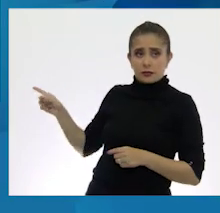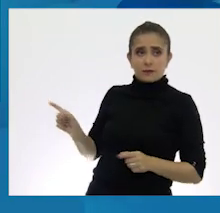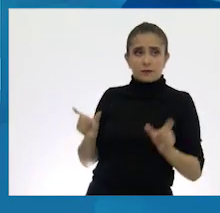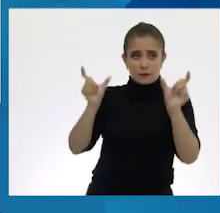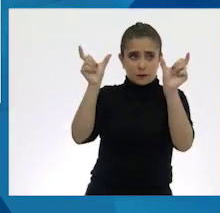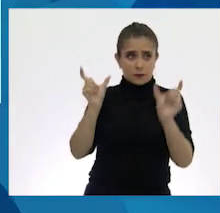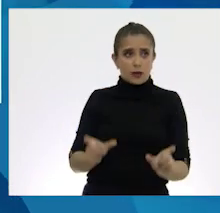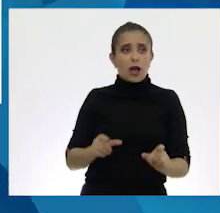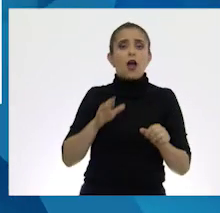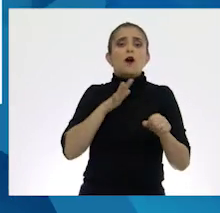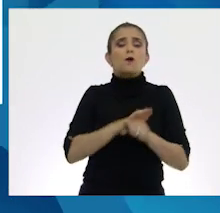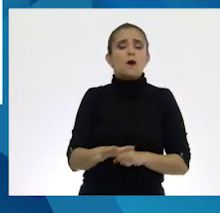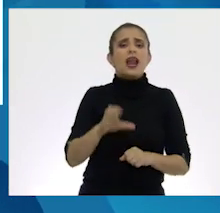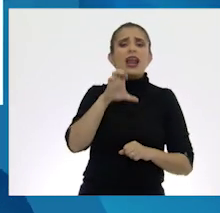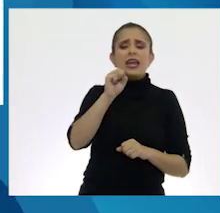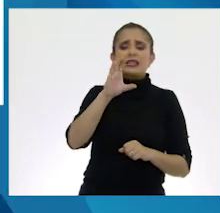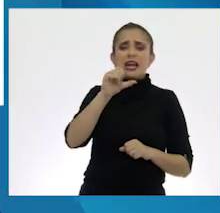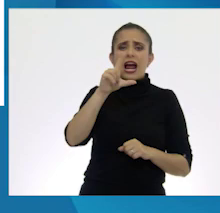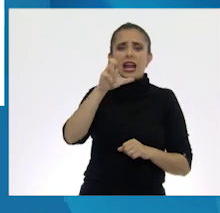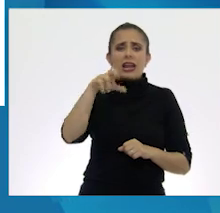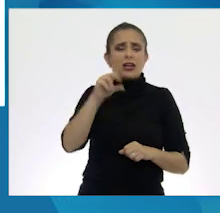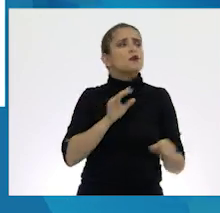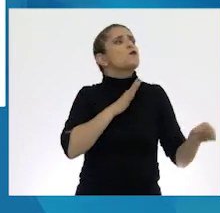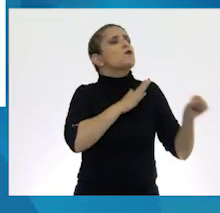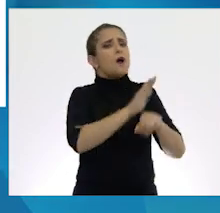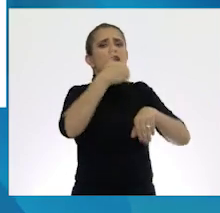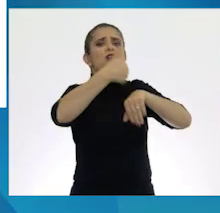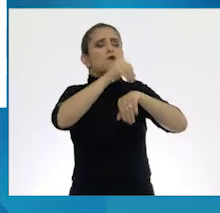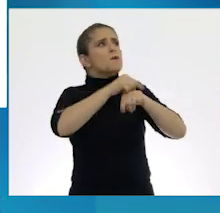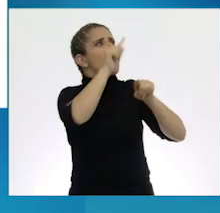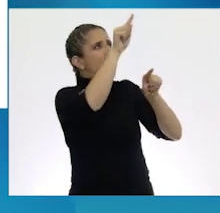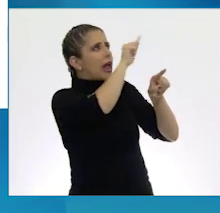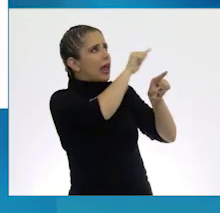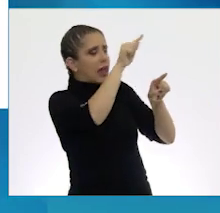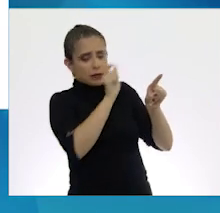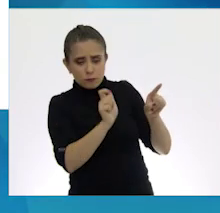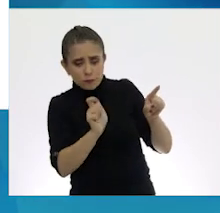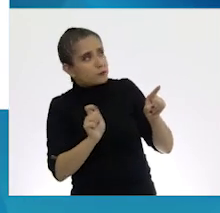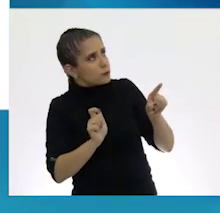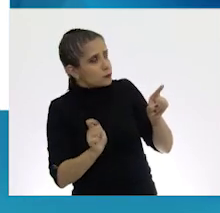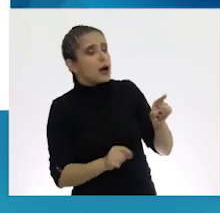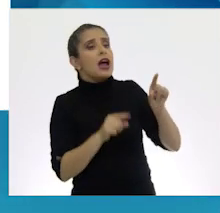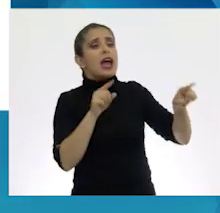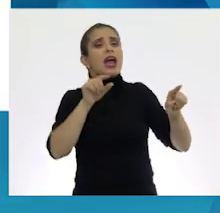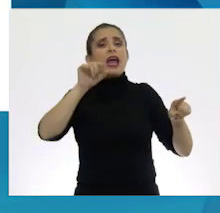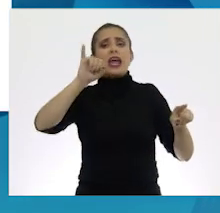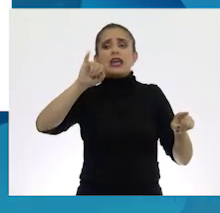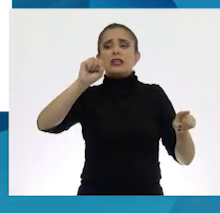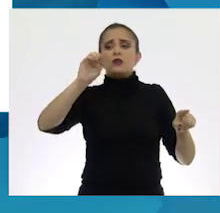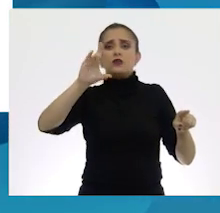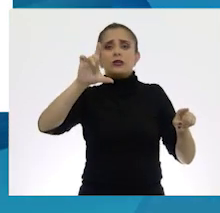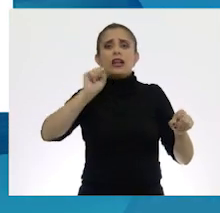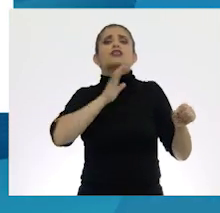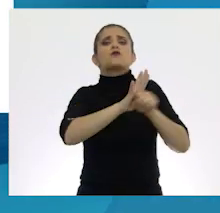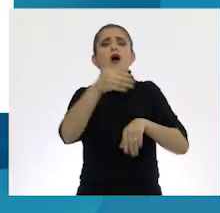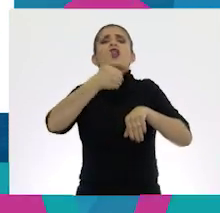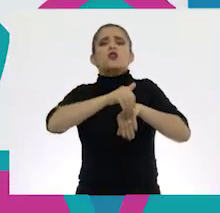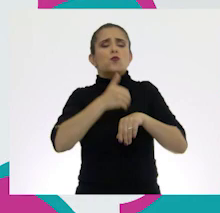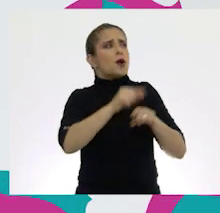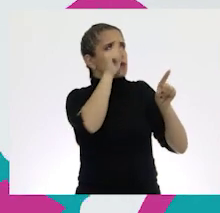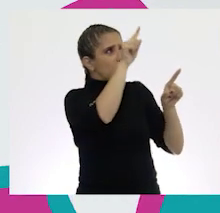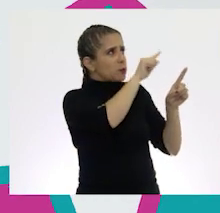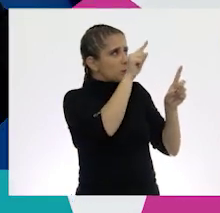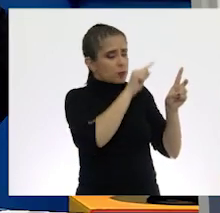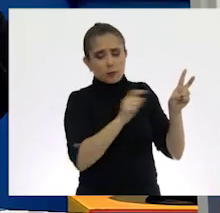corresponda. Después, contesten lo que se les pide. Y viene ahí una especie de diagrama, fíjense